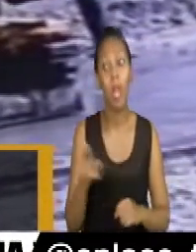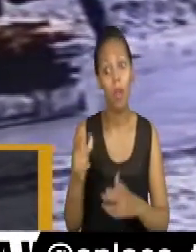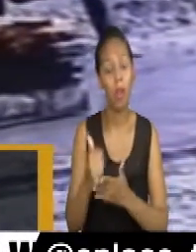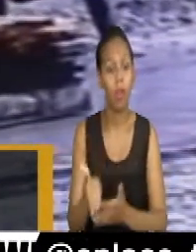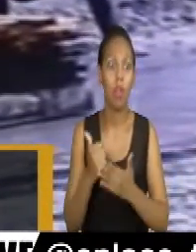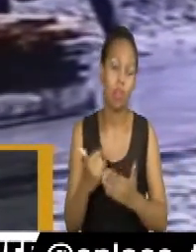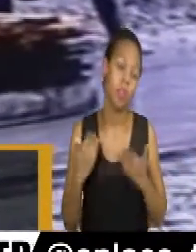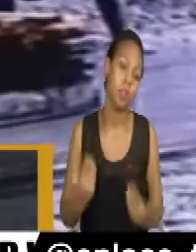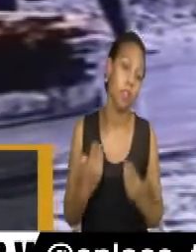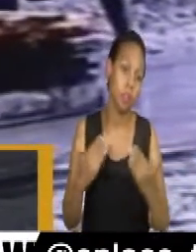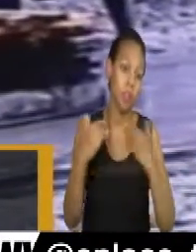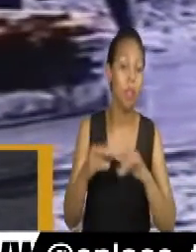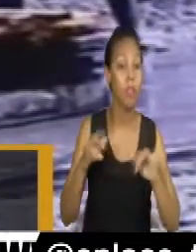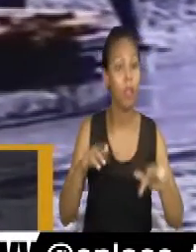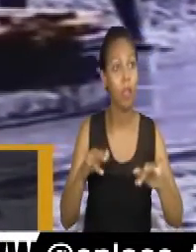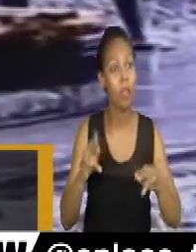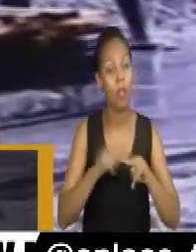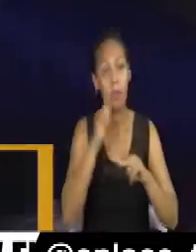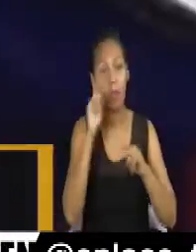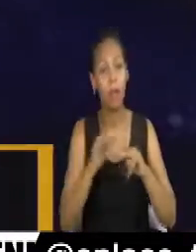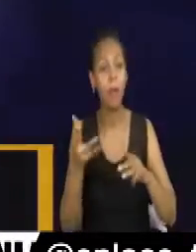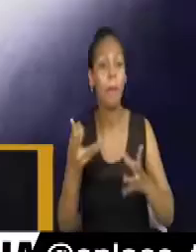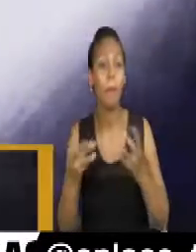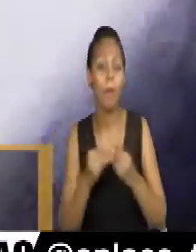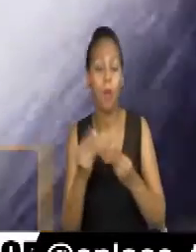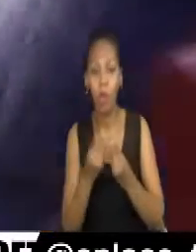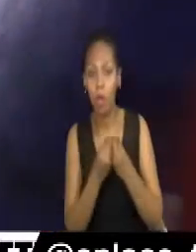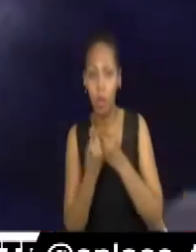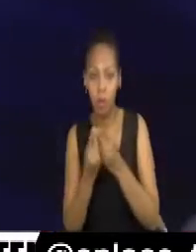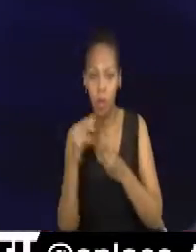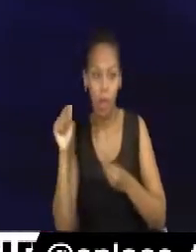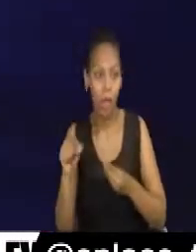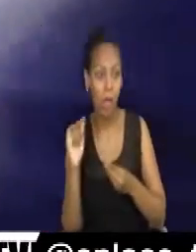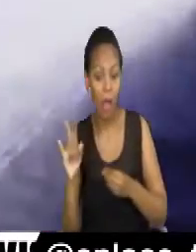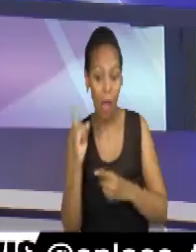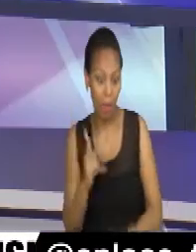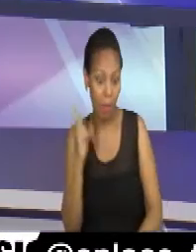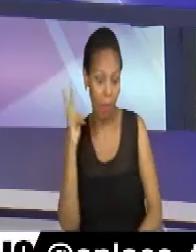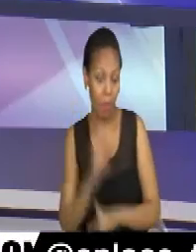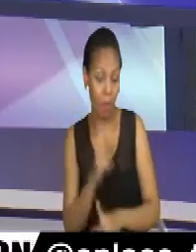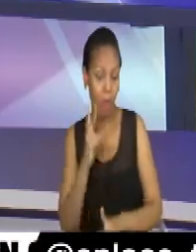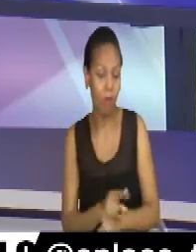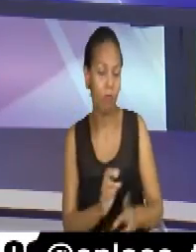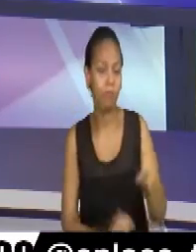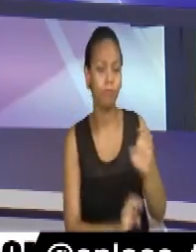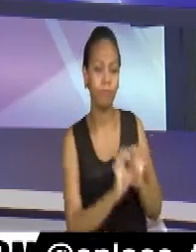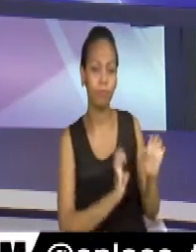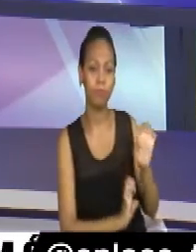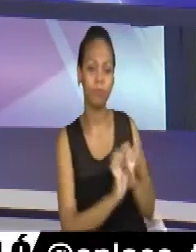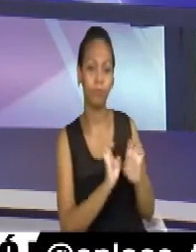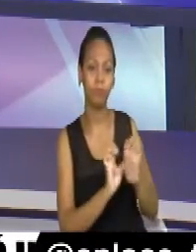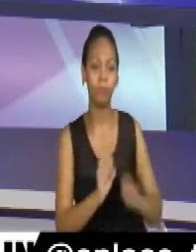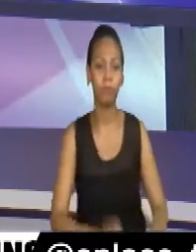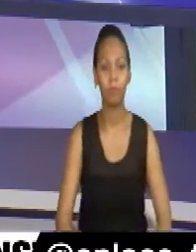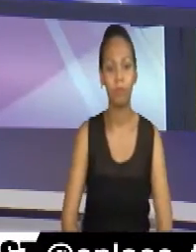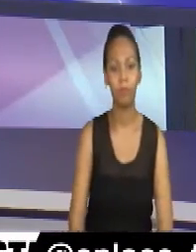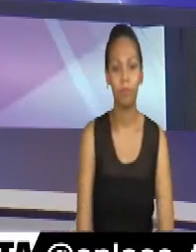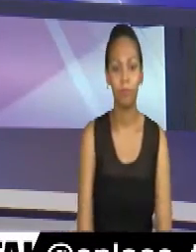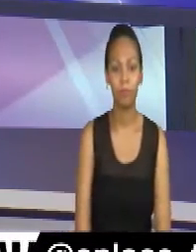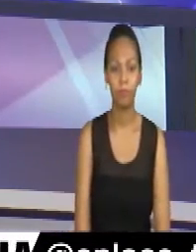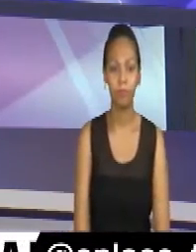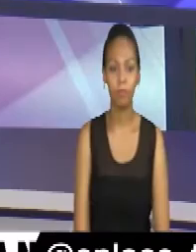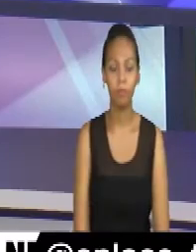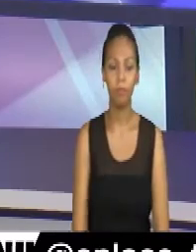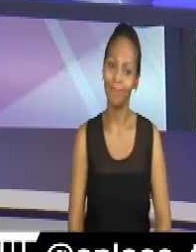de la Secretaría de Medio Ambiente, Consejo Municipal para la Gestión del Riesgo y Desastres. En el barrio 16 de marzo, la